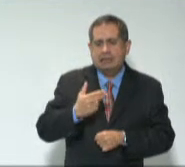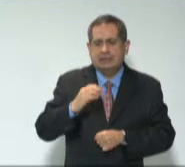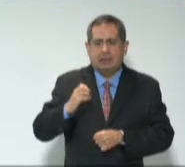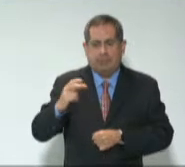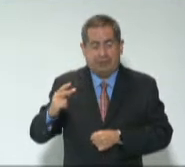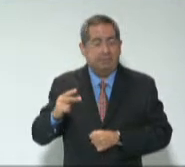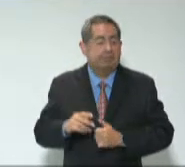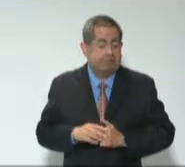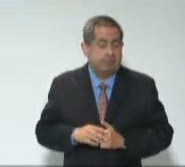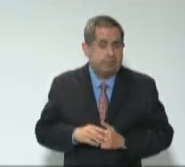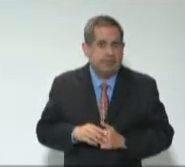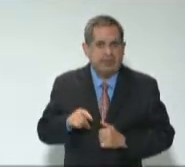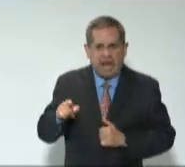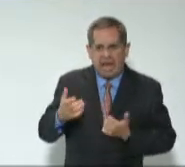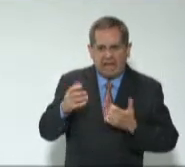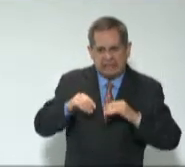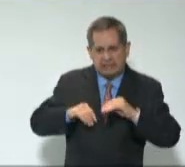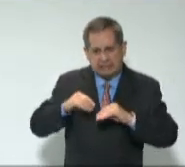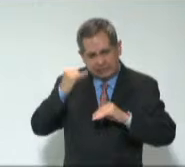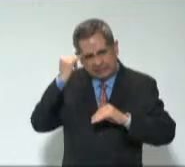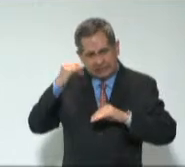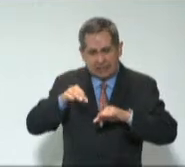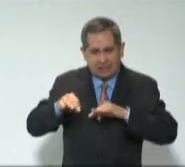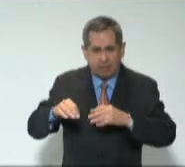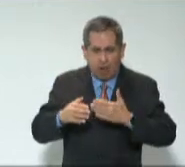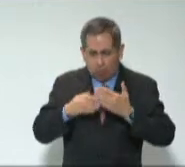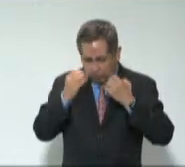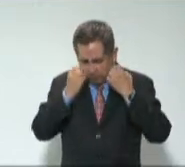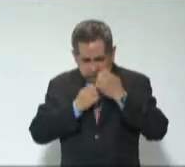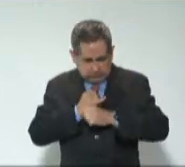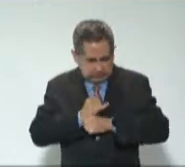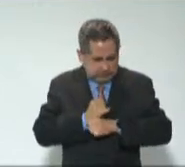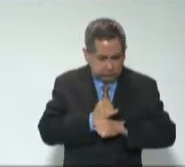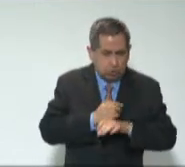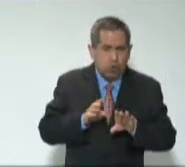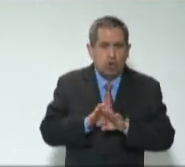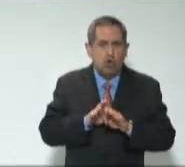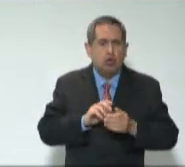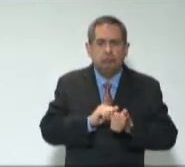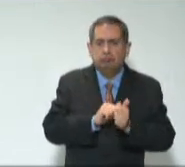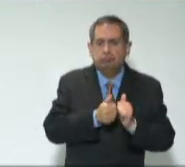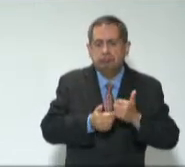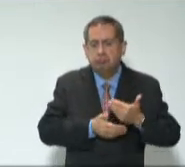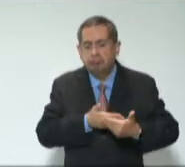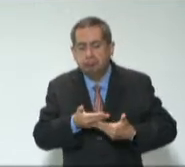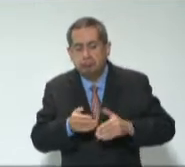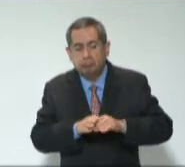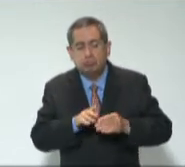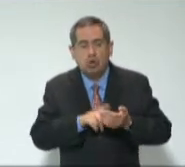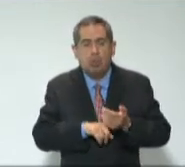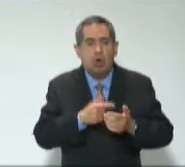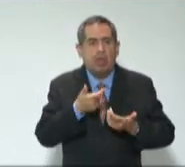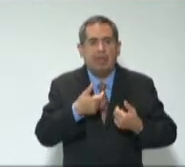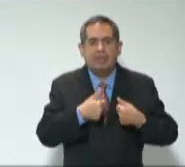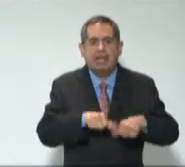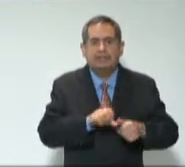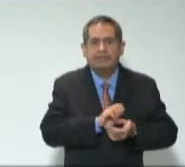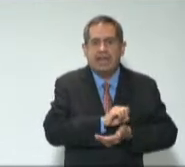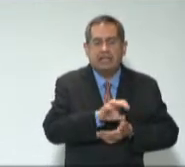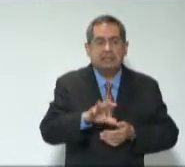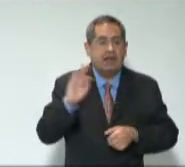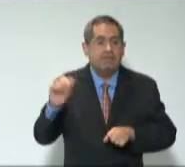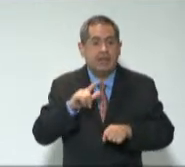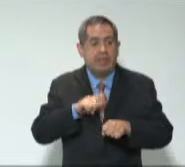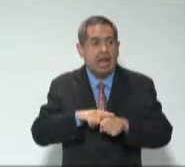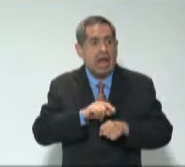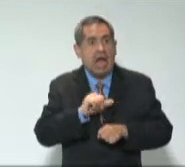Público en donde desarrolló principalmente trabajos de análisis sobre la evolución y características de las transferencias de recursos federales